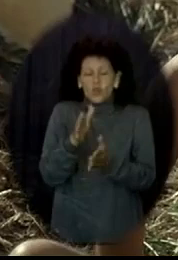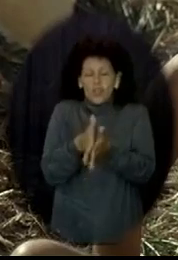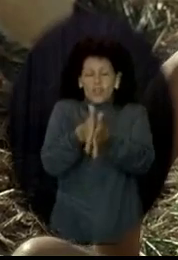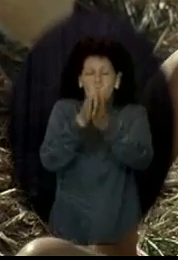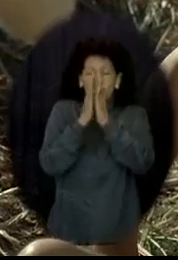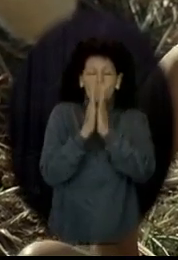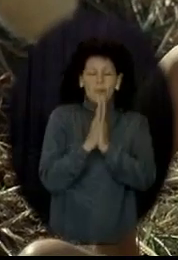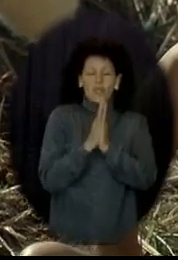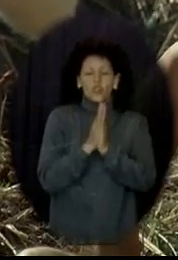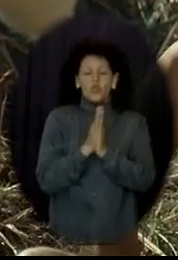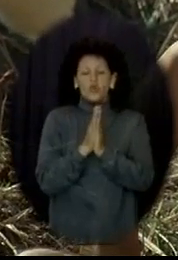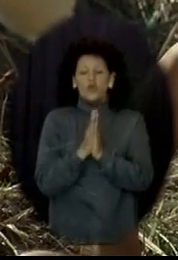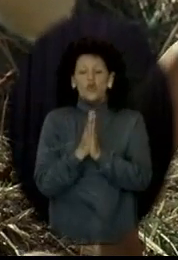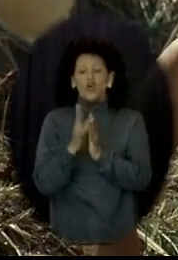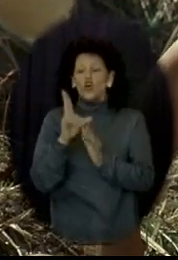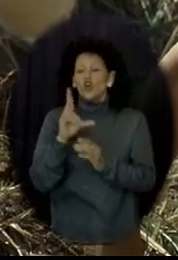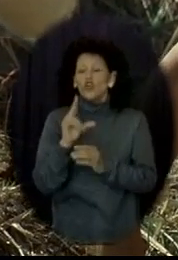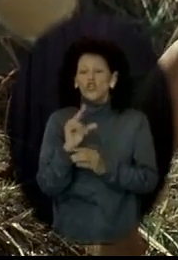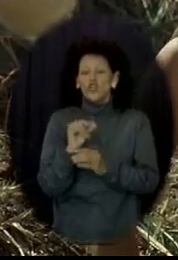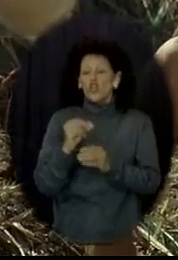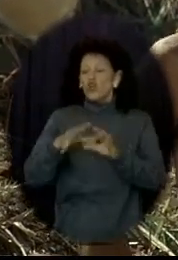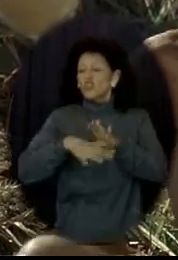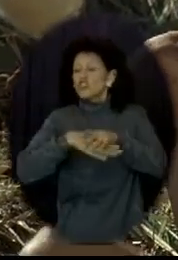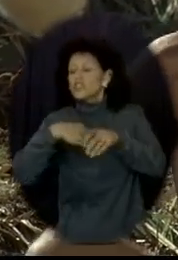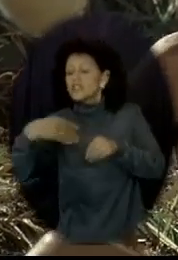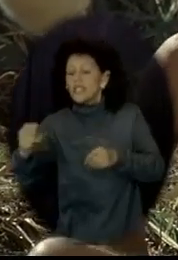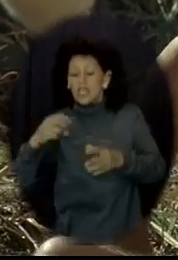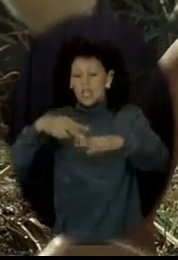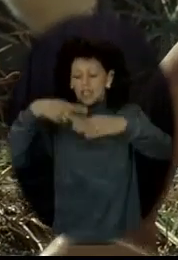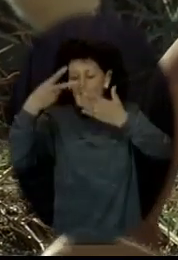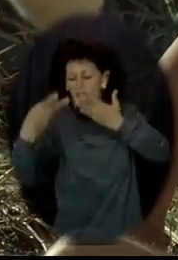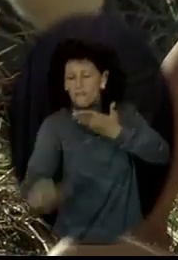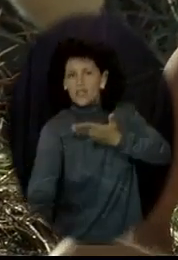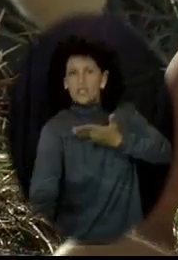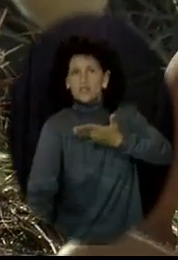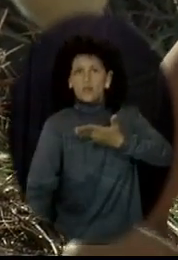Señor, por favor, no nos mandes al abismo.